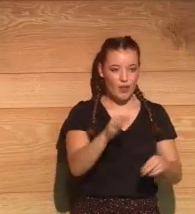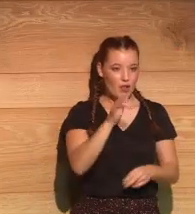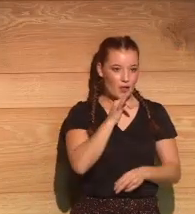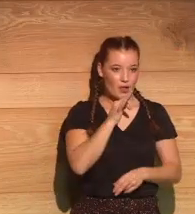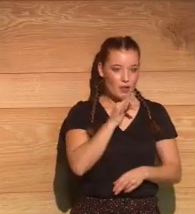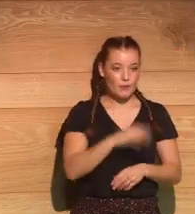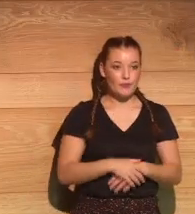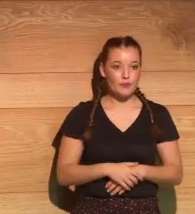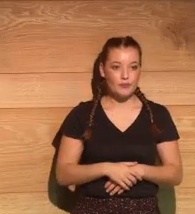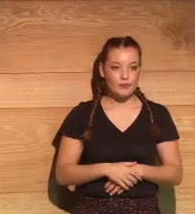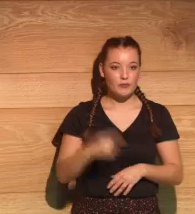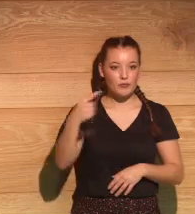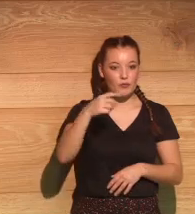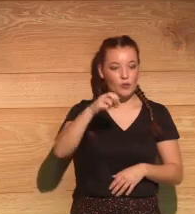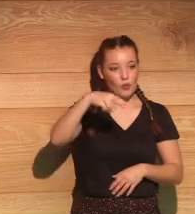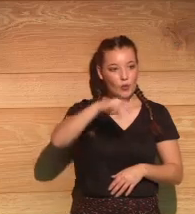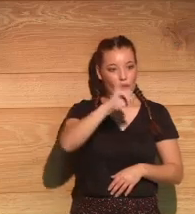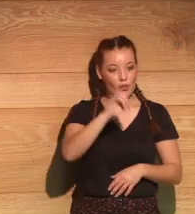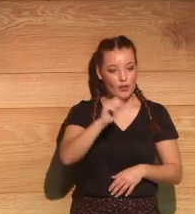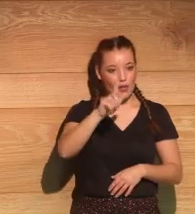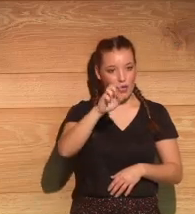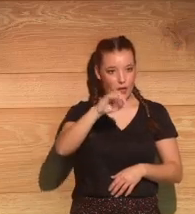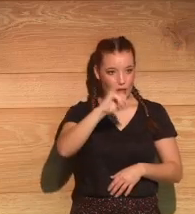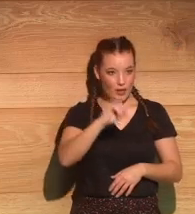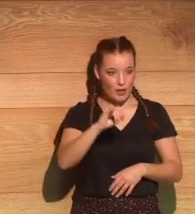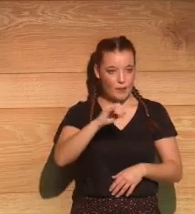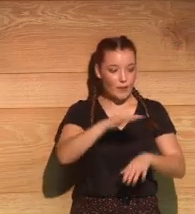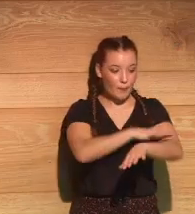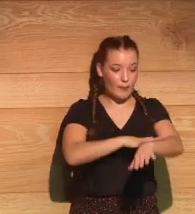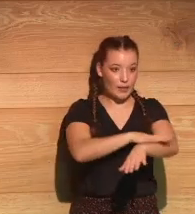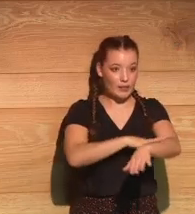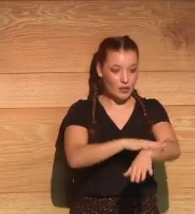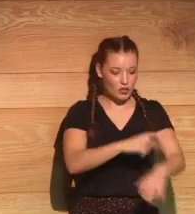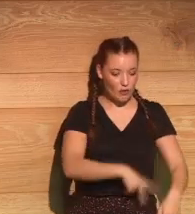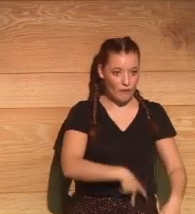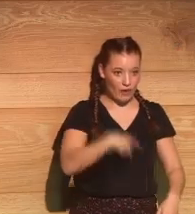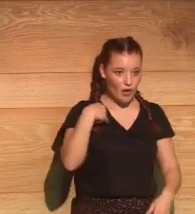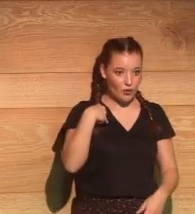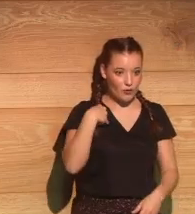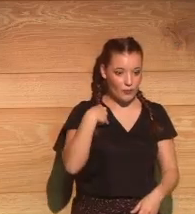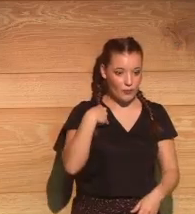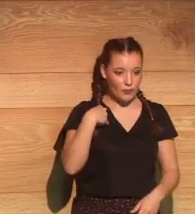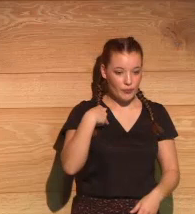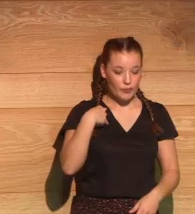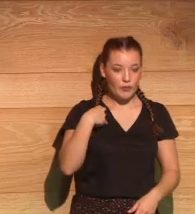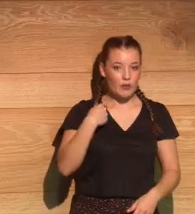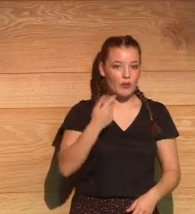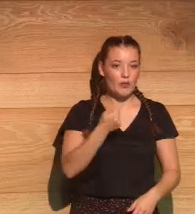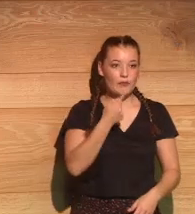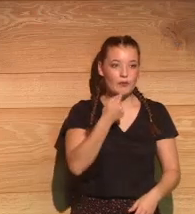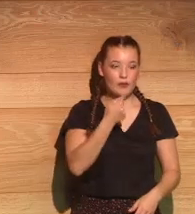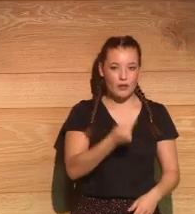Gonzalo Fernández de la Mora, ministro de Franco, llegó a definir el régimen como un estado de obras y dijo que el verdadero fin